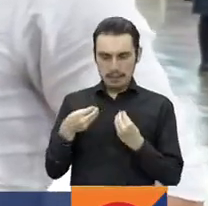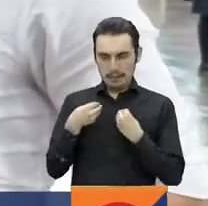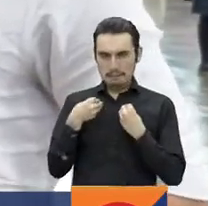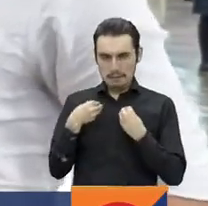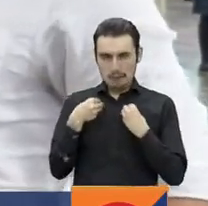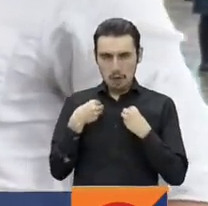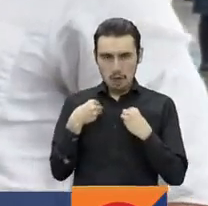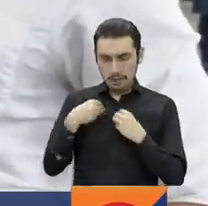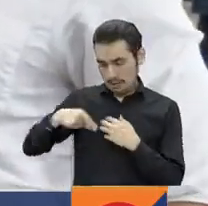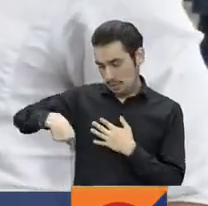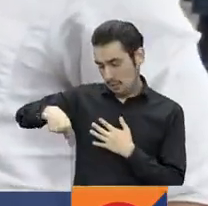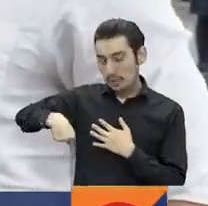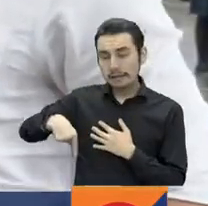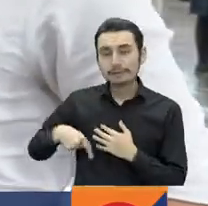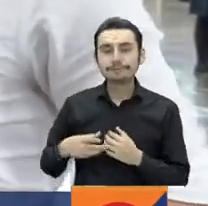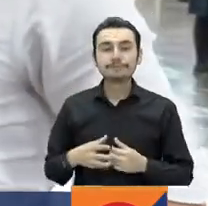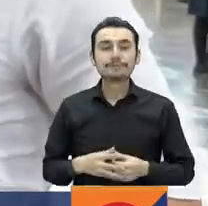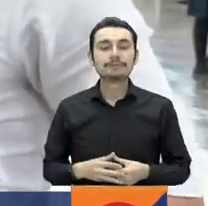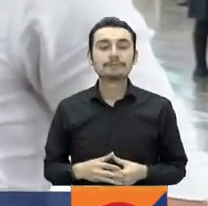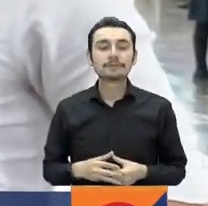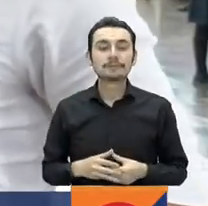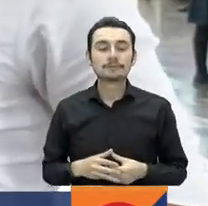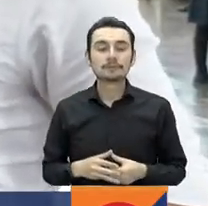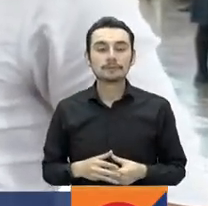ahí y